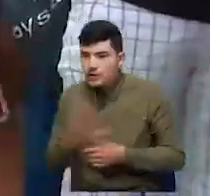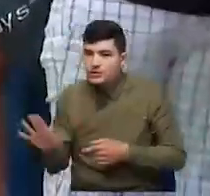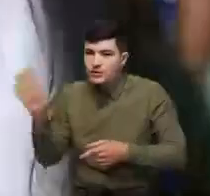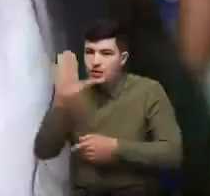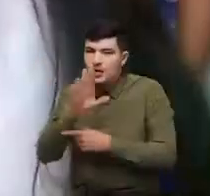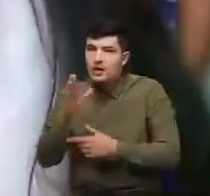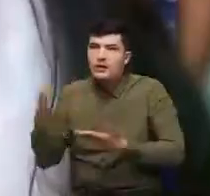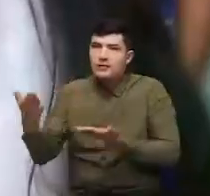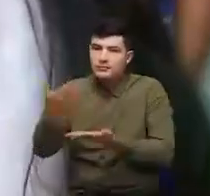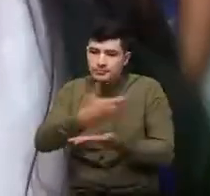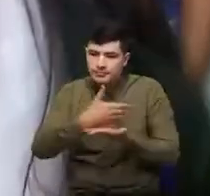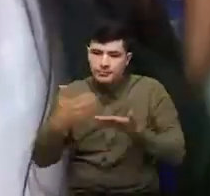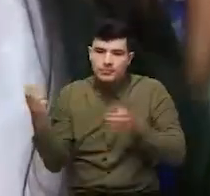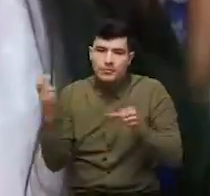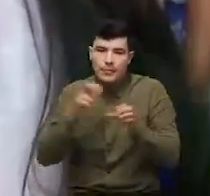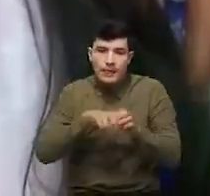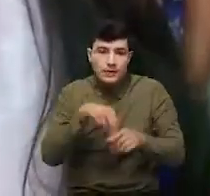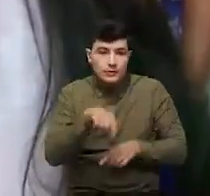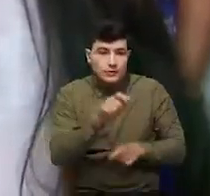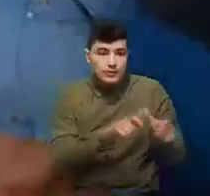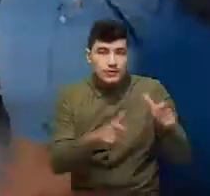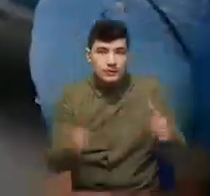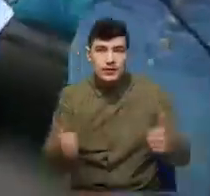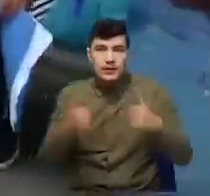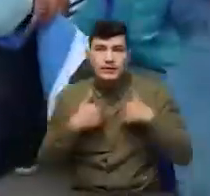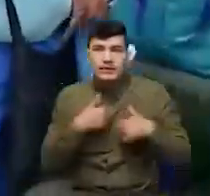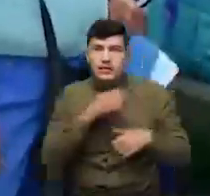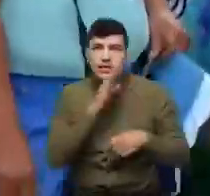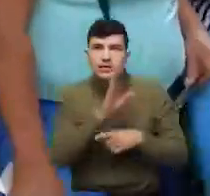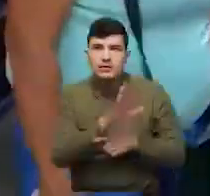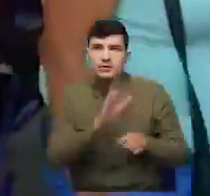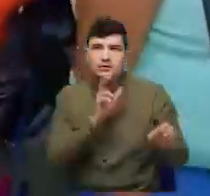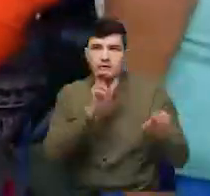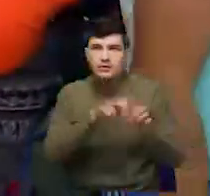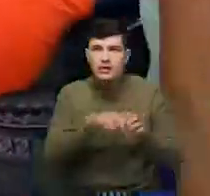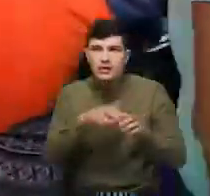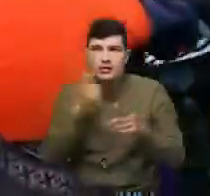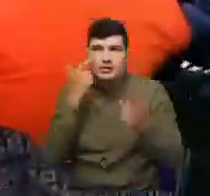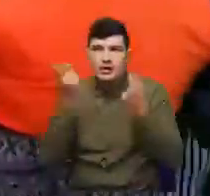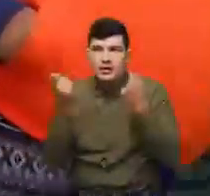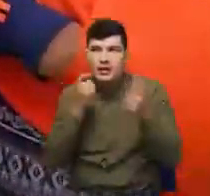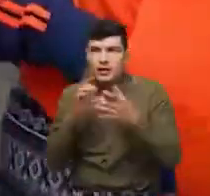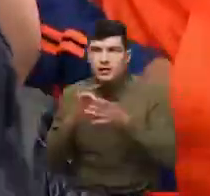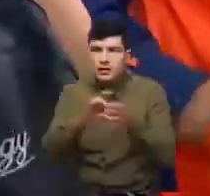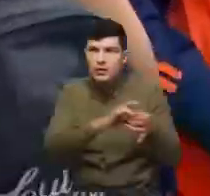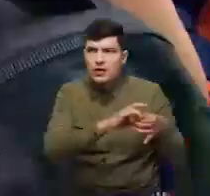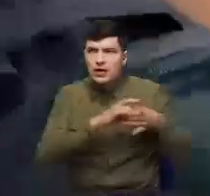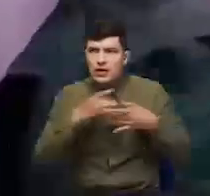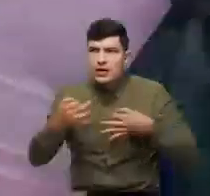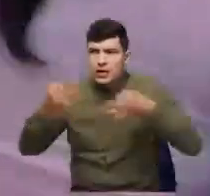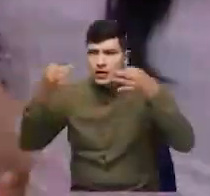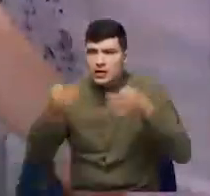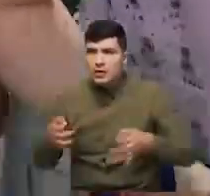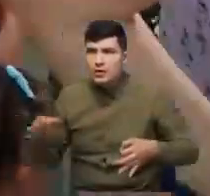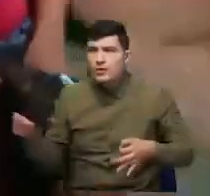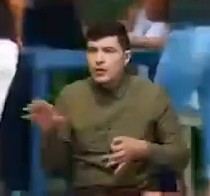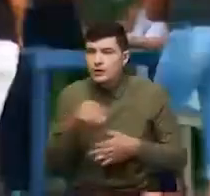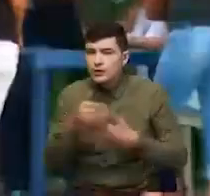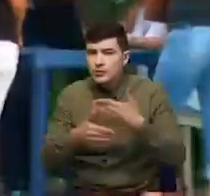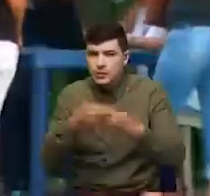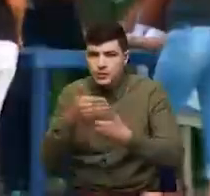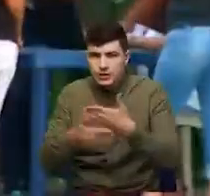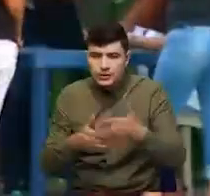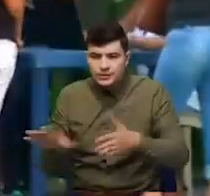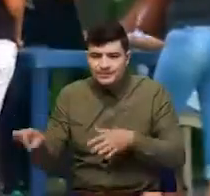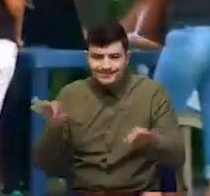cobertura. Quienes se beneficiarán serán las personas que hacen parte de la Estrategia Unidos y cumplan con los criterios de selección.